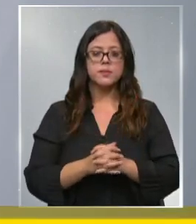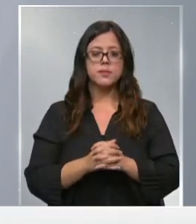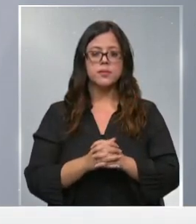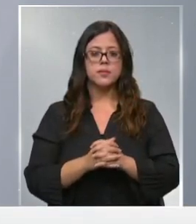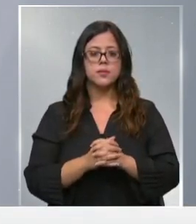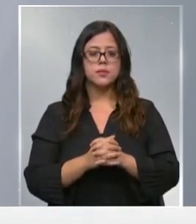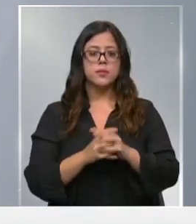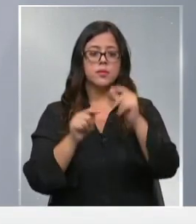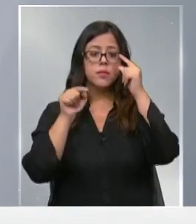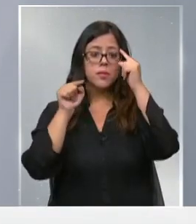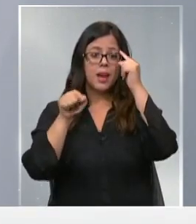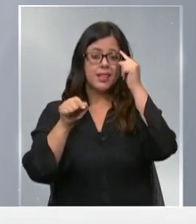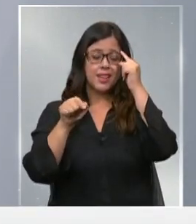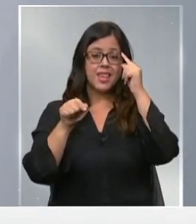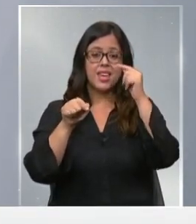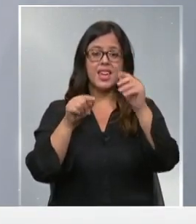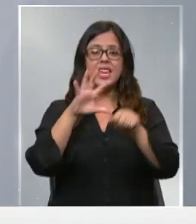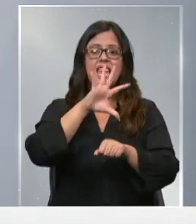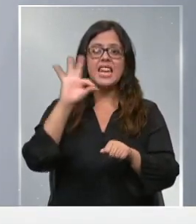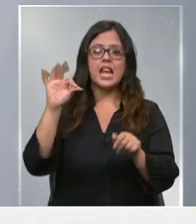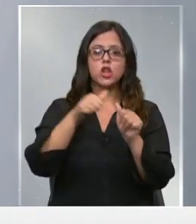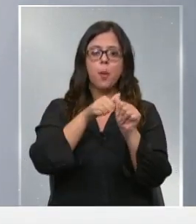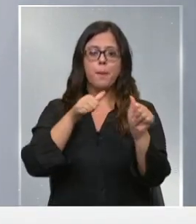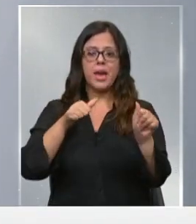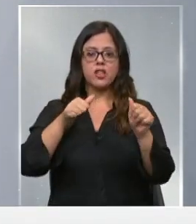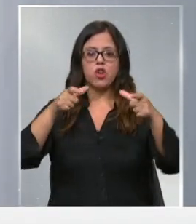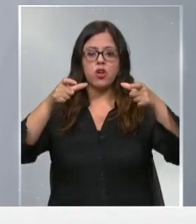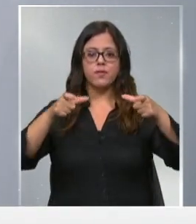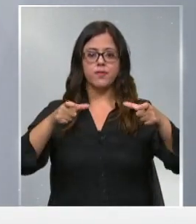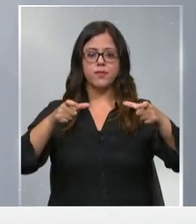Aquí está la restricción del radio de 500 metros.